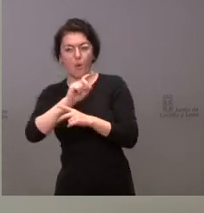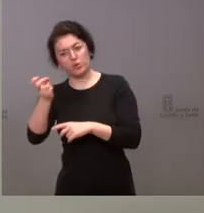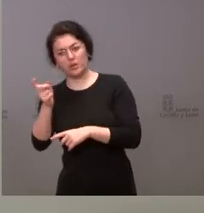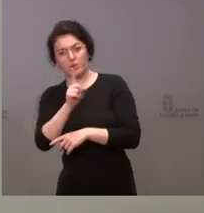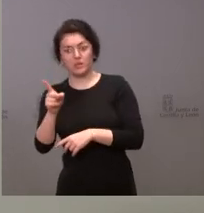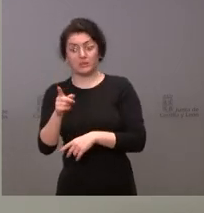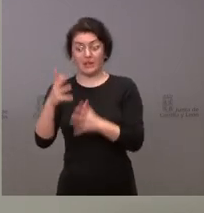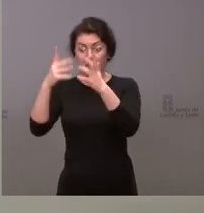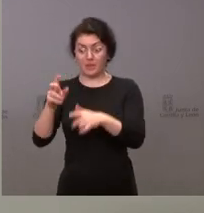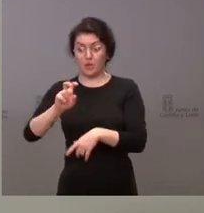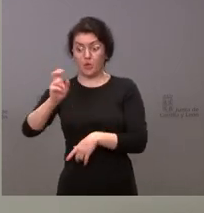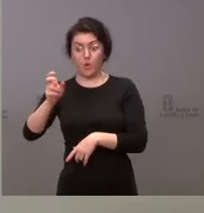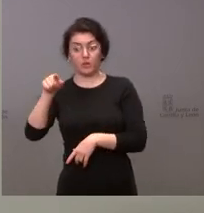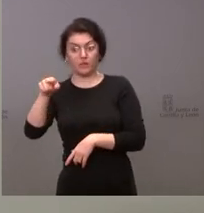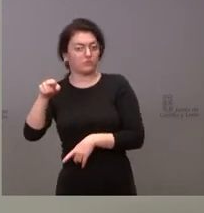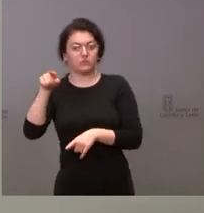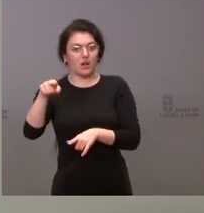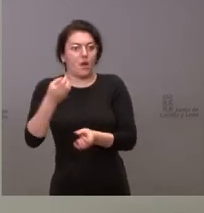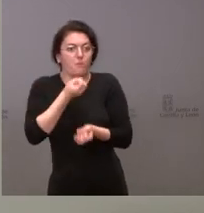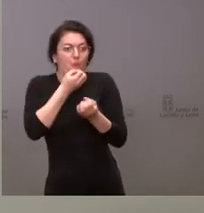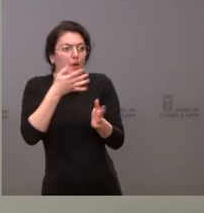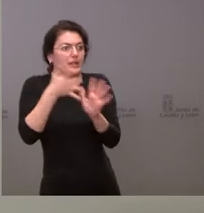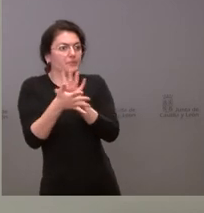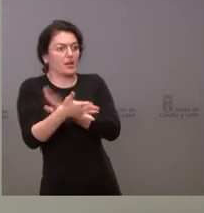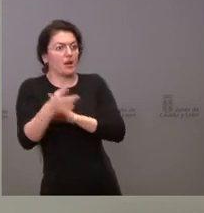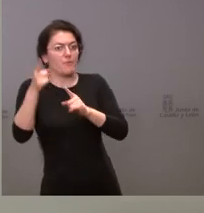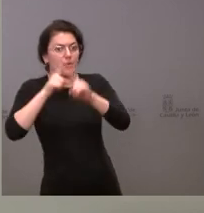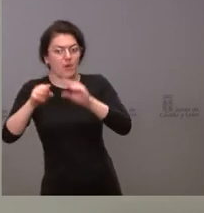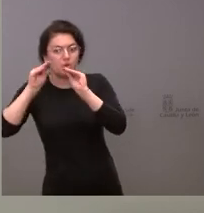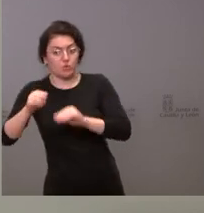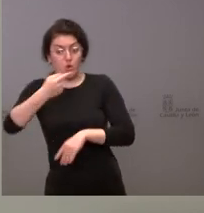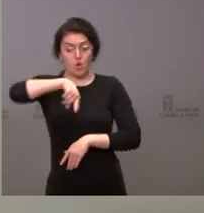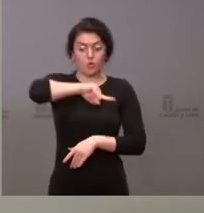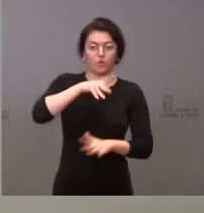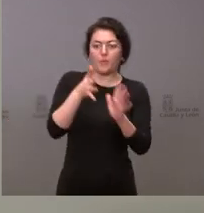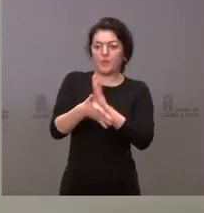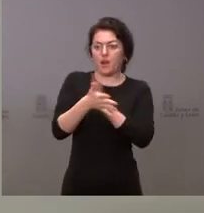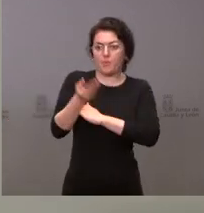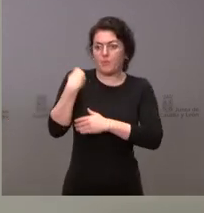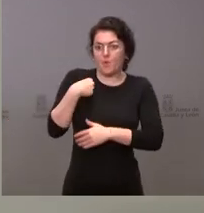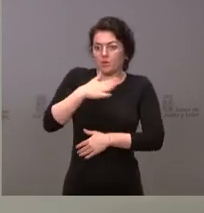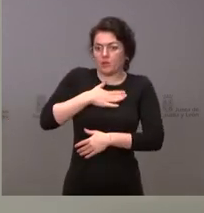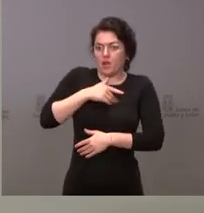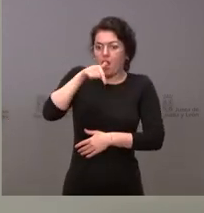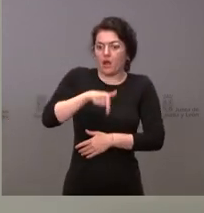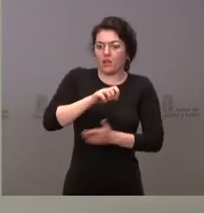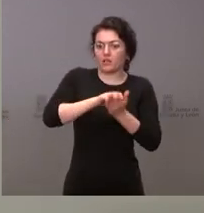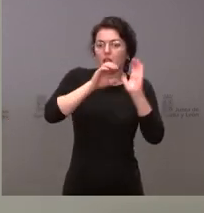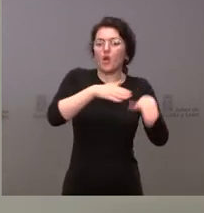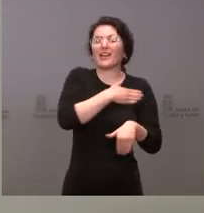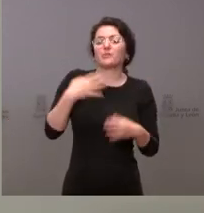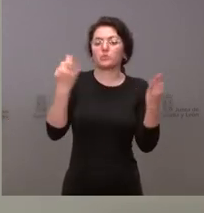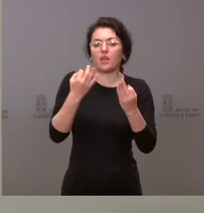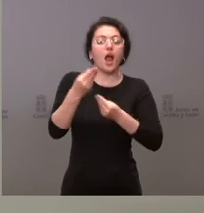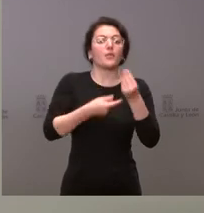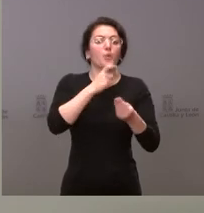sus problemas sus dificultades nosotros estamos explicando a los de castilla y lo que quiere para castilla y león' y lo hacemos con transparencia y